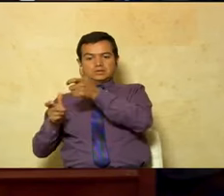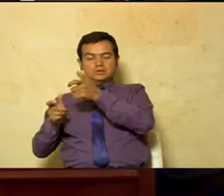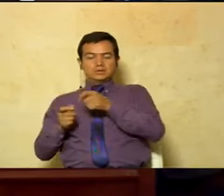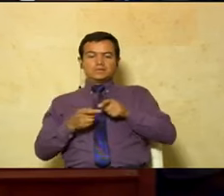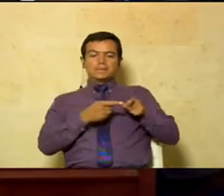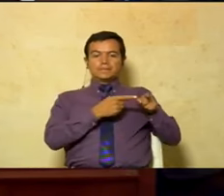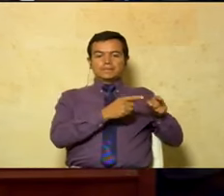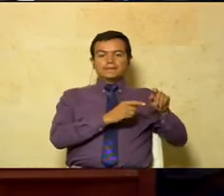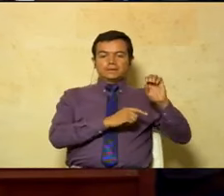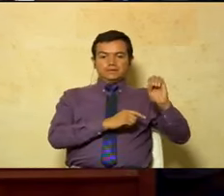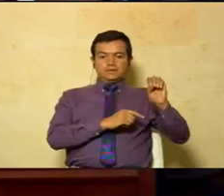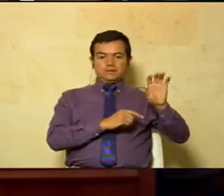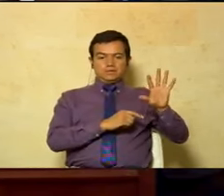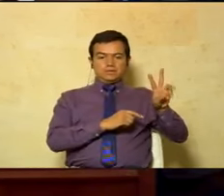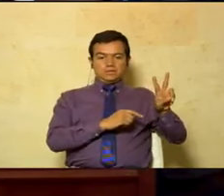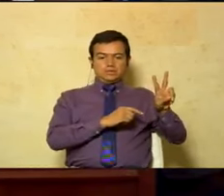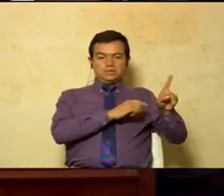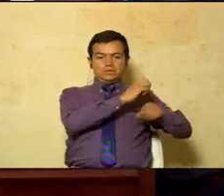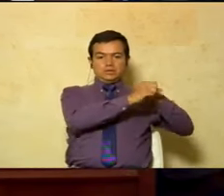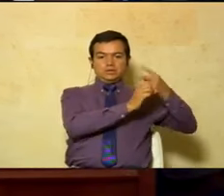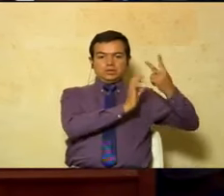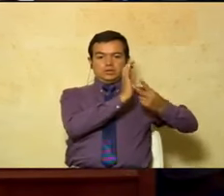052 2016